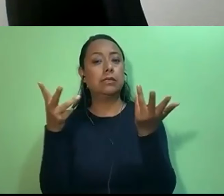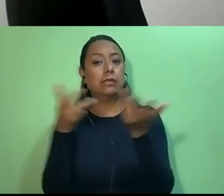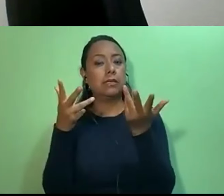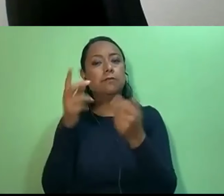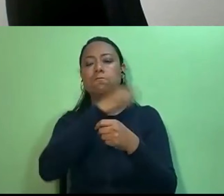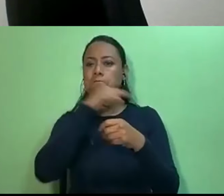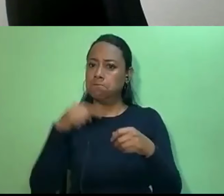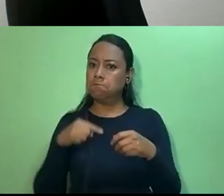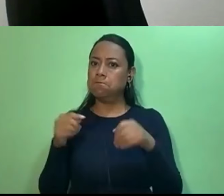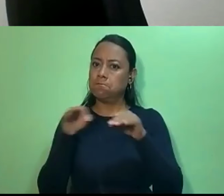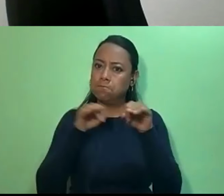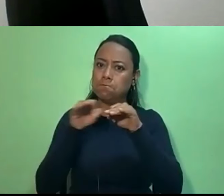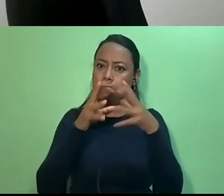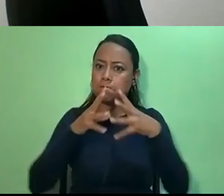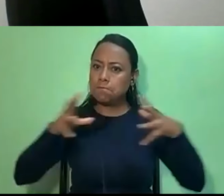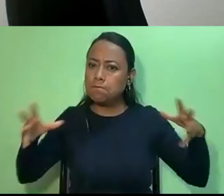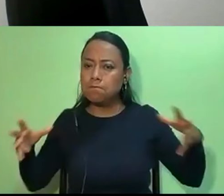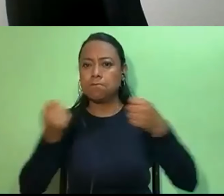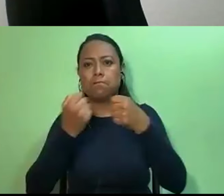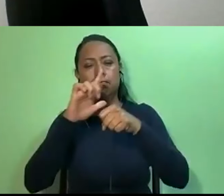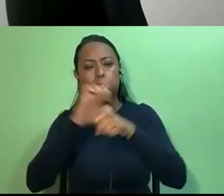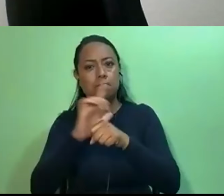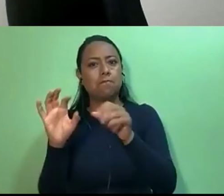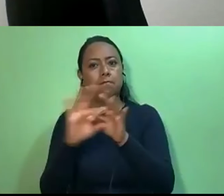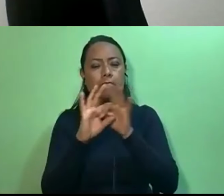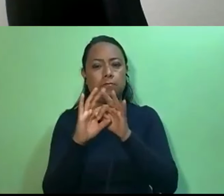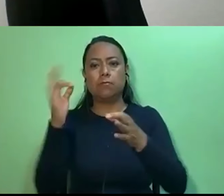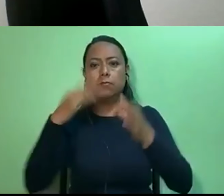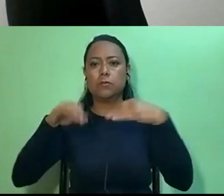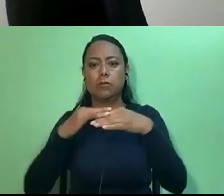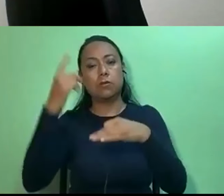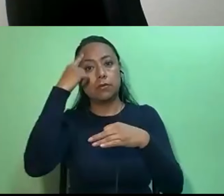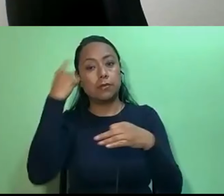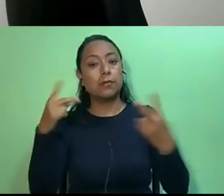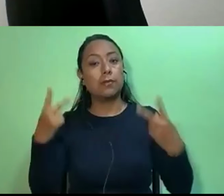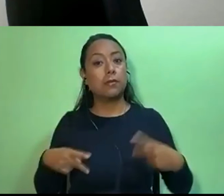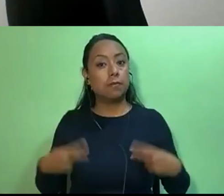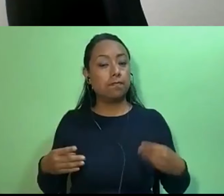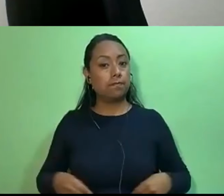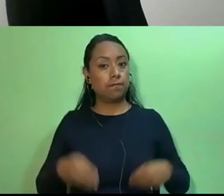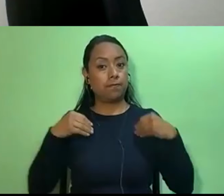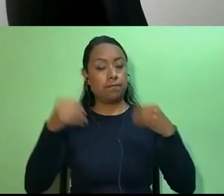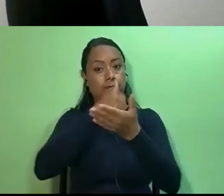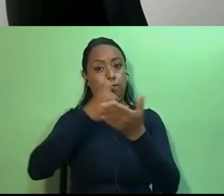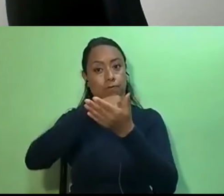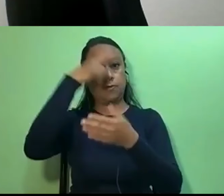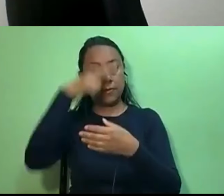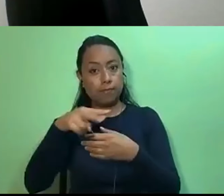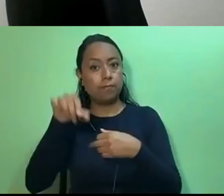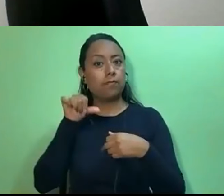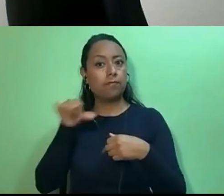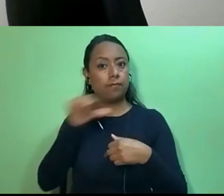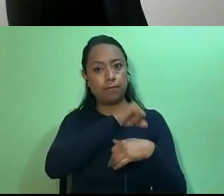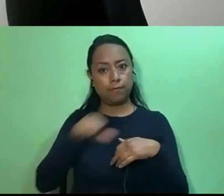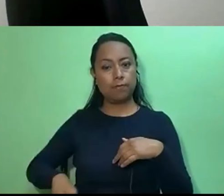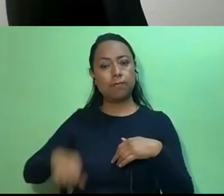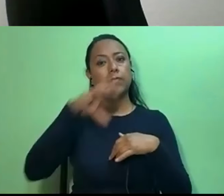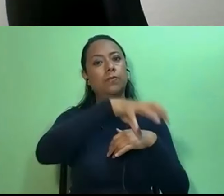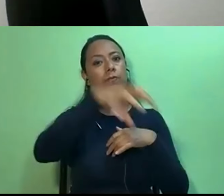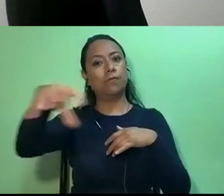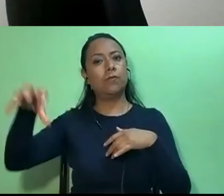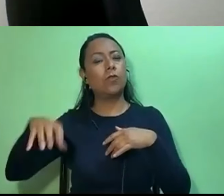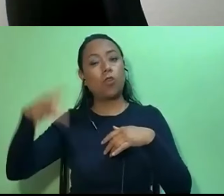ampliarla, socializarla. Es muy importante que las capitalinas y los capitalinos en las 16 alcaldías conozcan